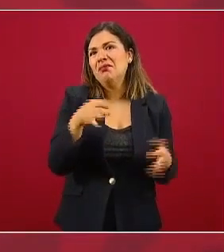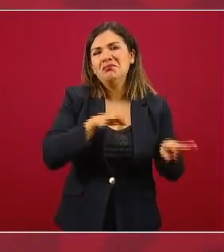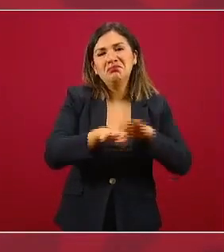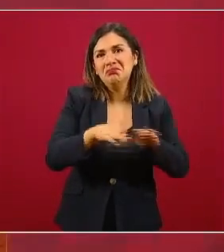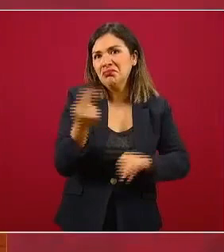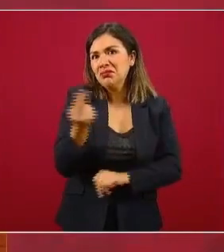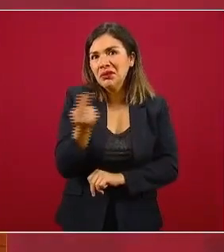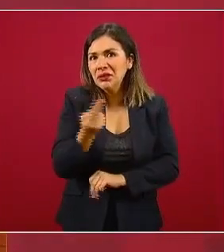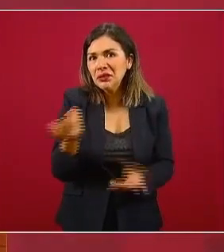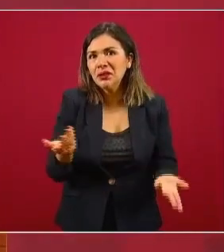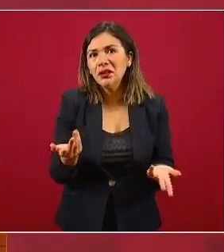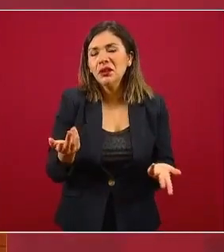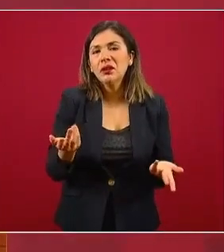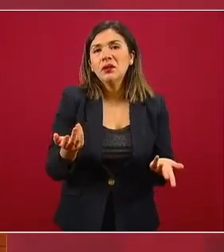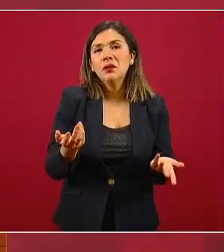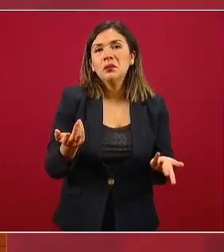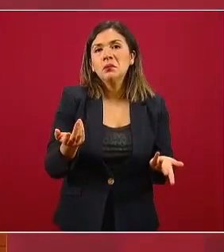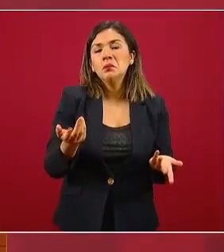porque